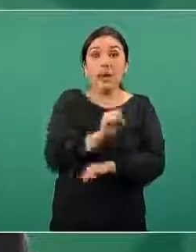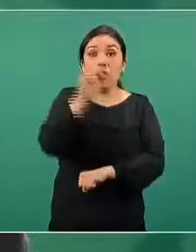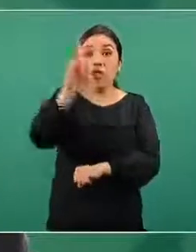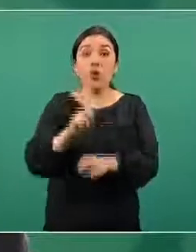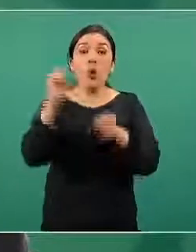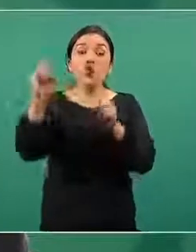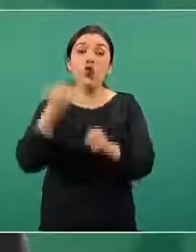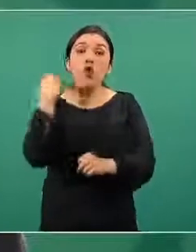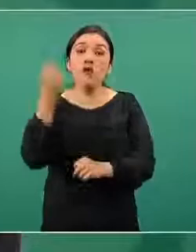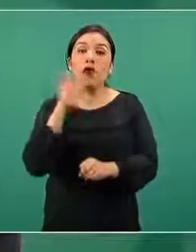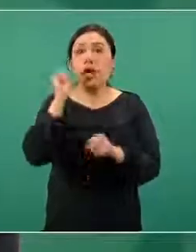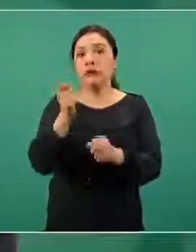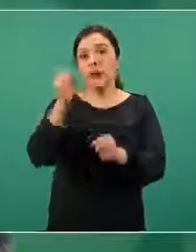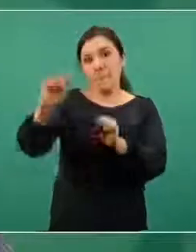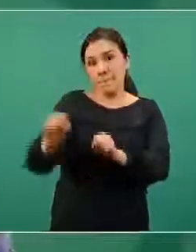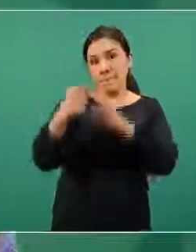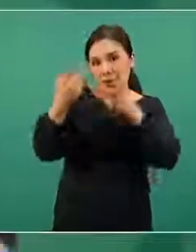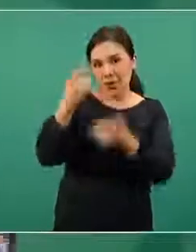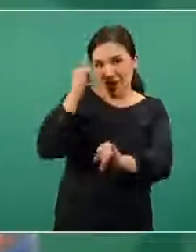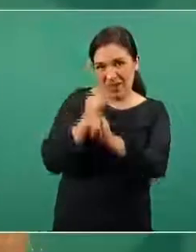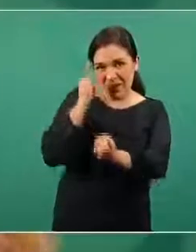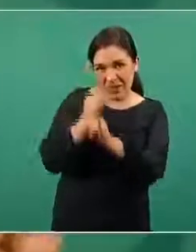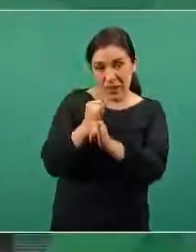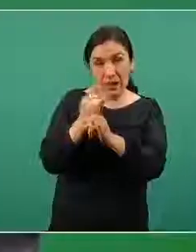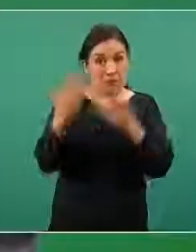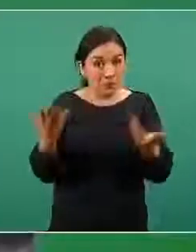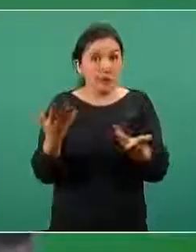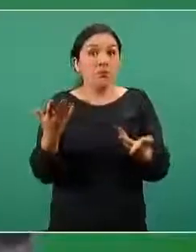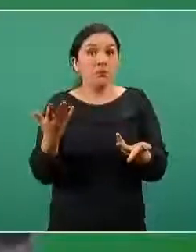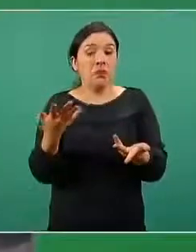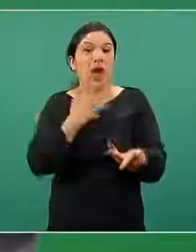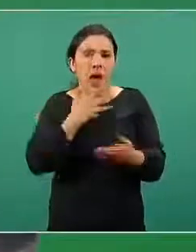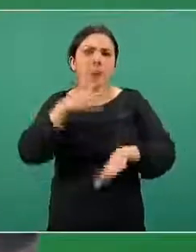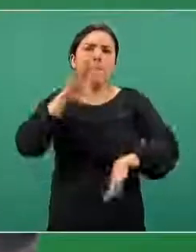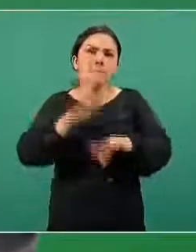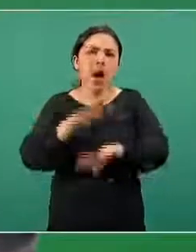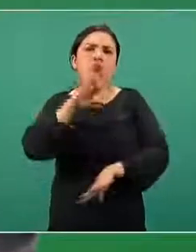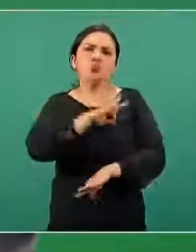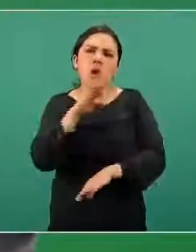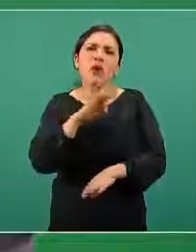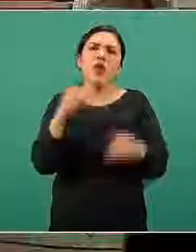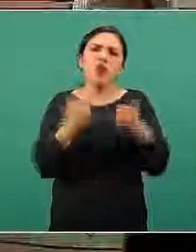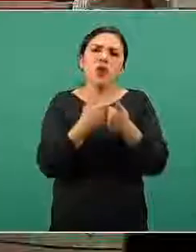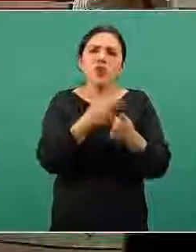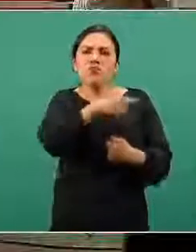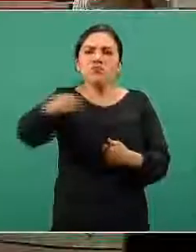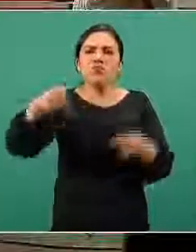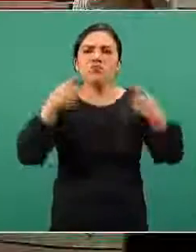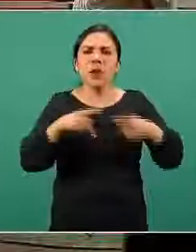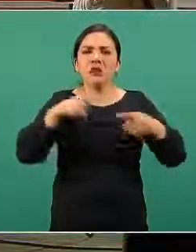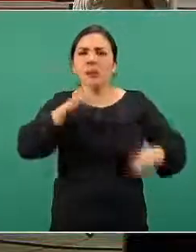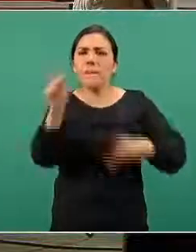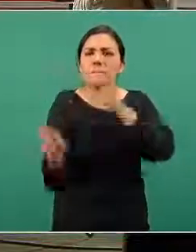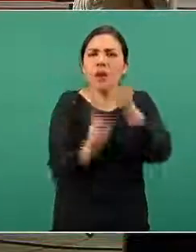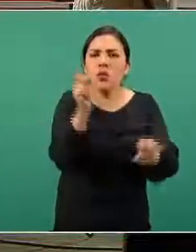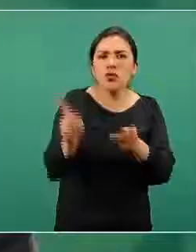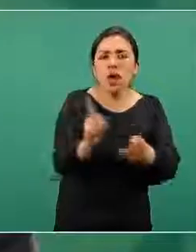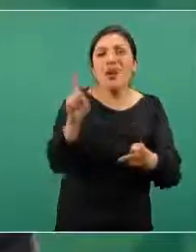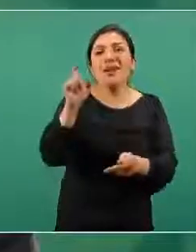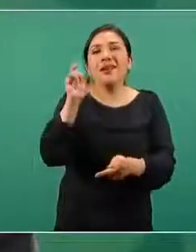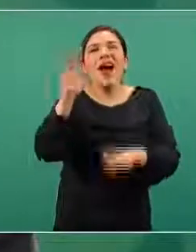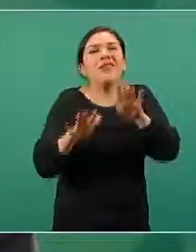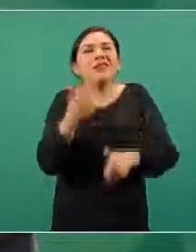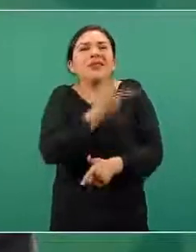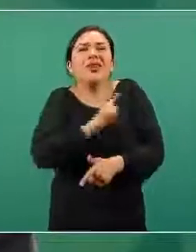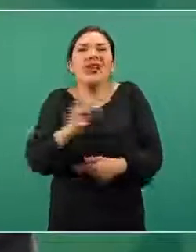son conferencias virtuales y cabe un mayor número de reporteras y reporteros, los que ya no les gusta